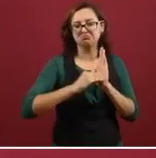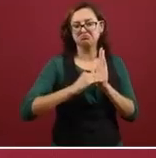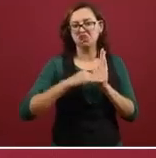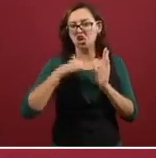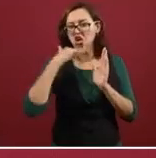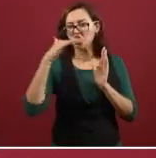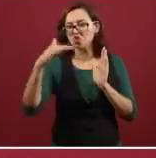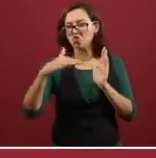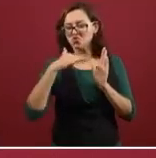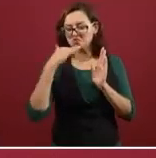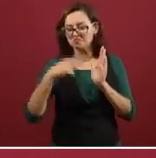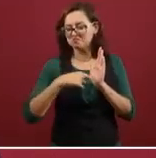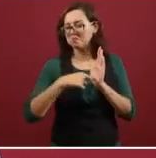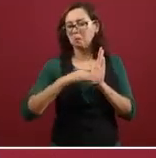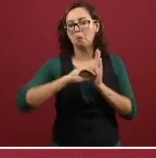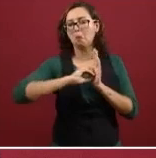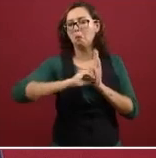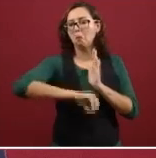ni